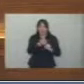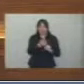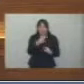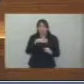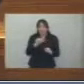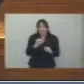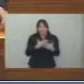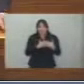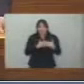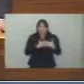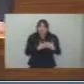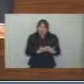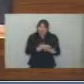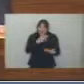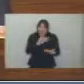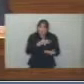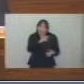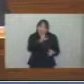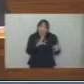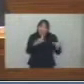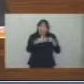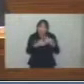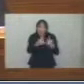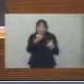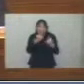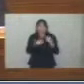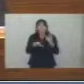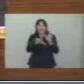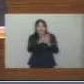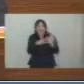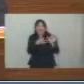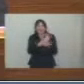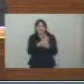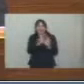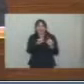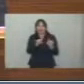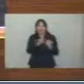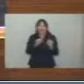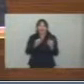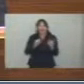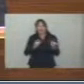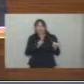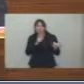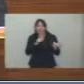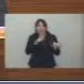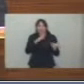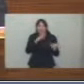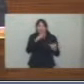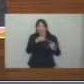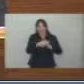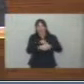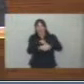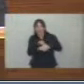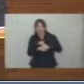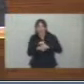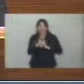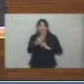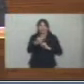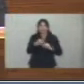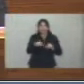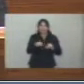que para algunos esta ley sea solamente otra ocasión para la politiquería y el regate corto, para el juego